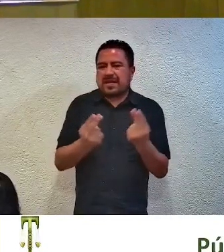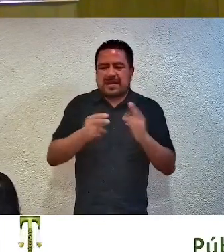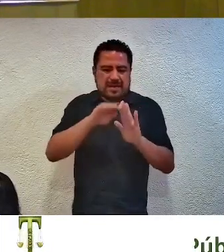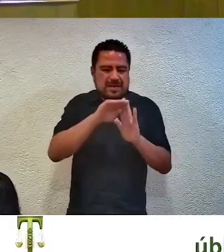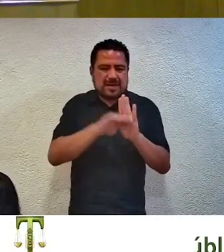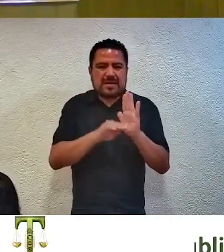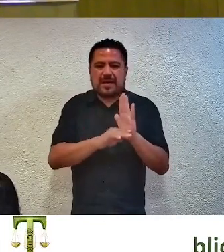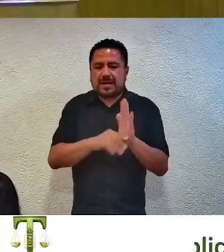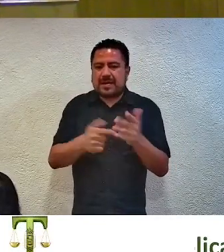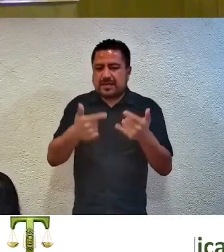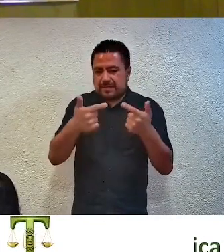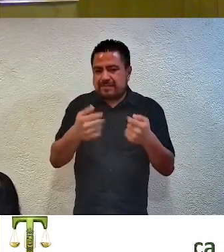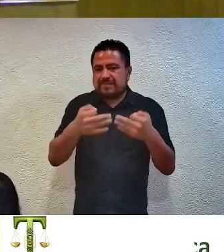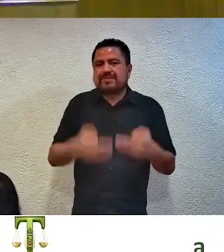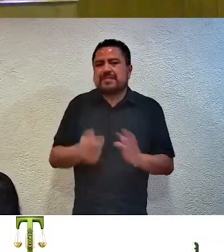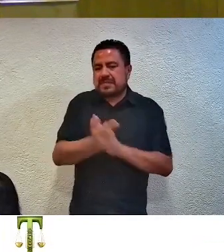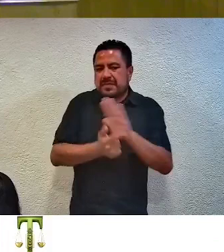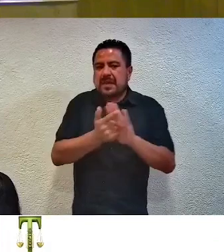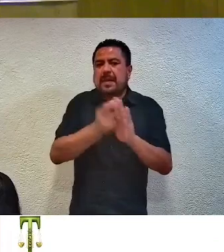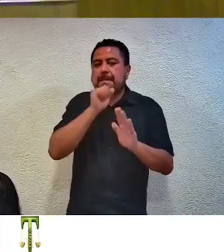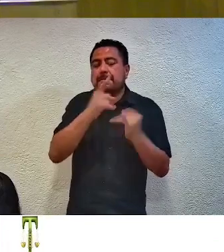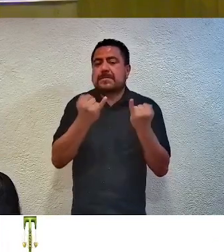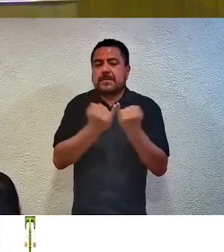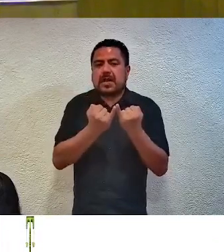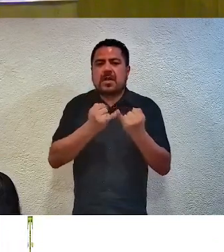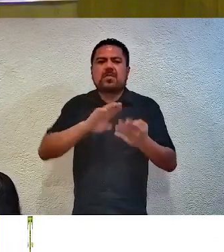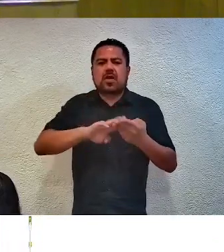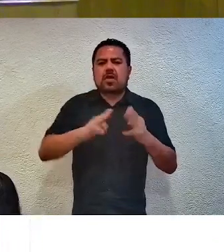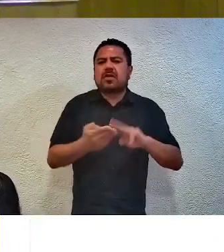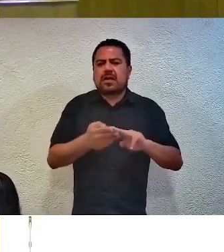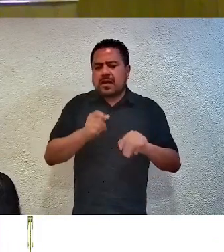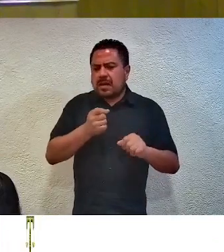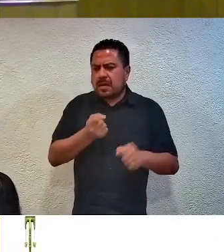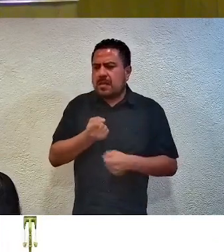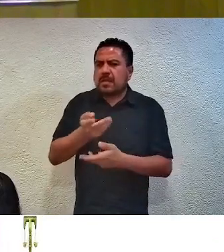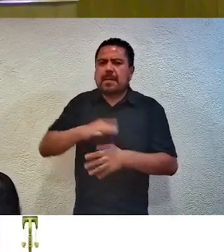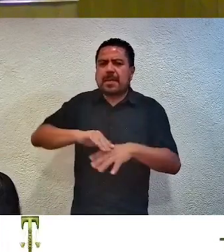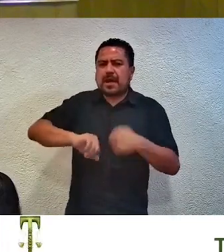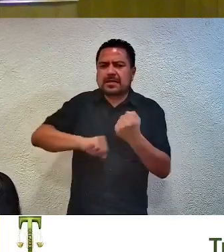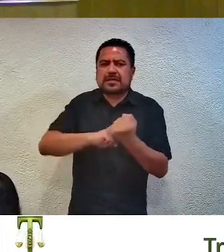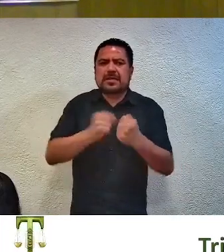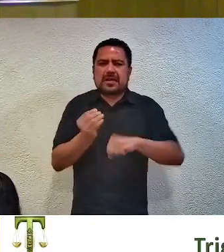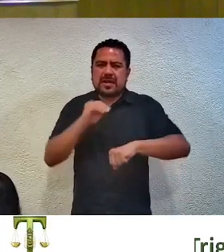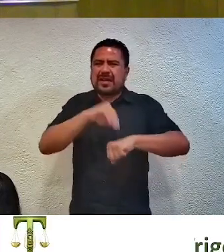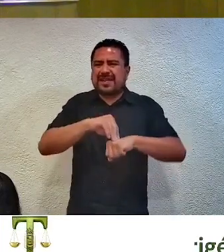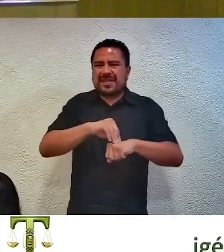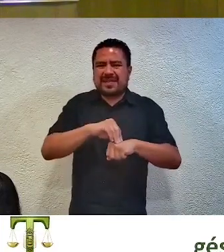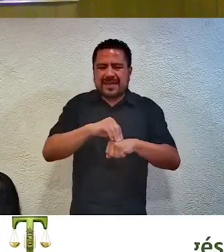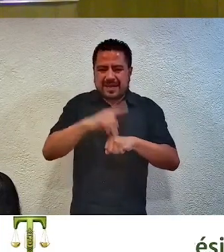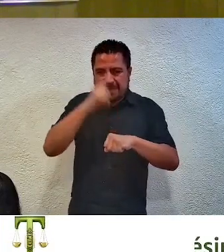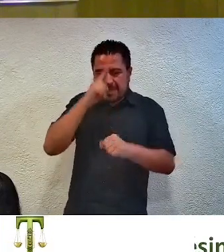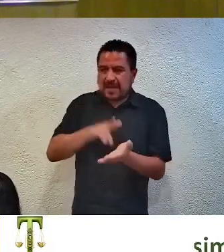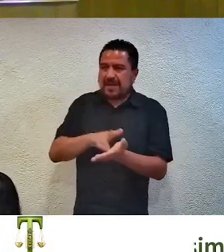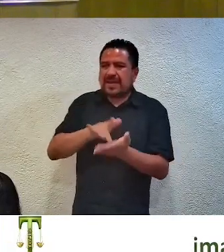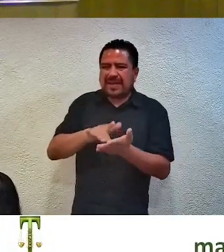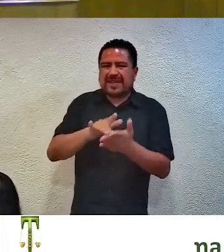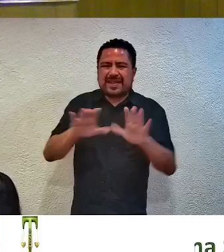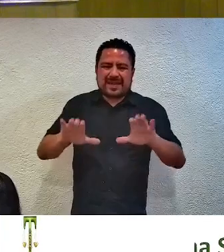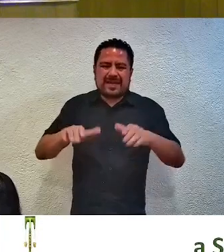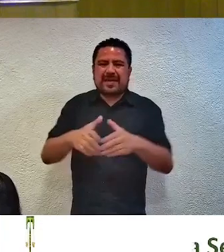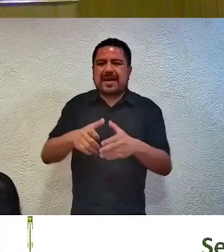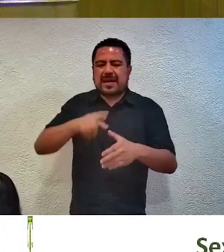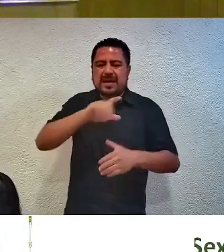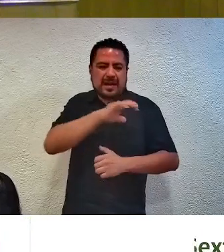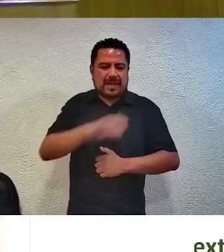elegibilidad, así como la debida fundamentación y motivación en forma reforzada en la implementación de las acciones afirmativas en la